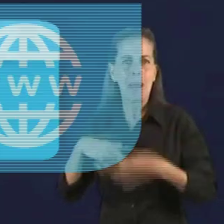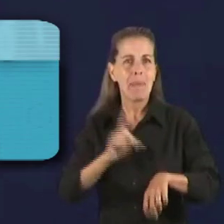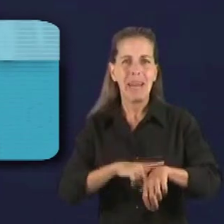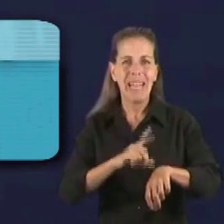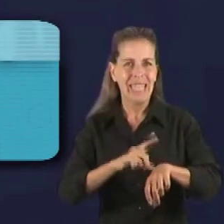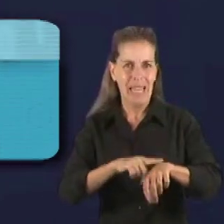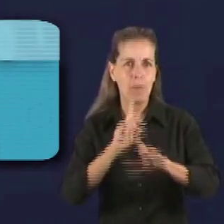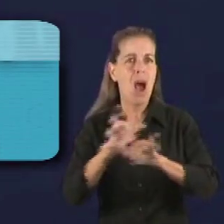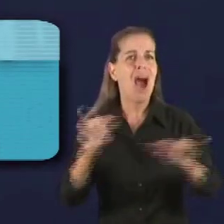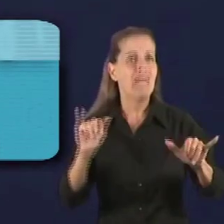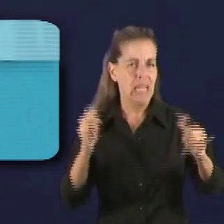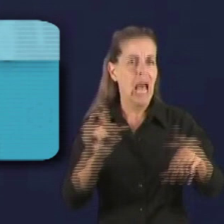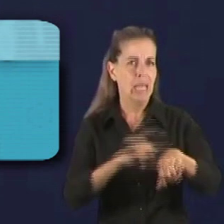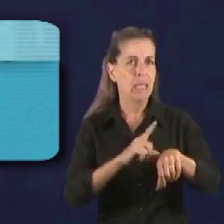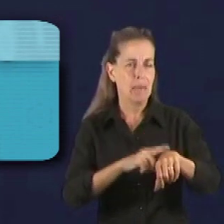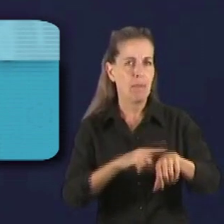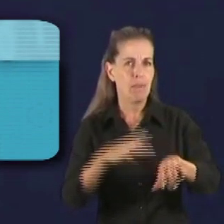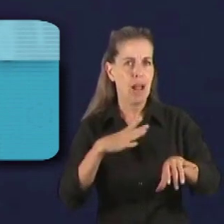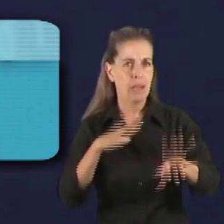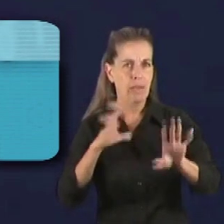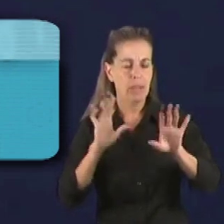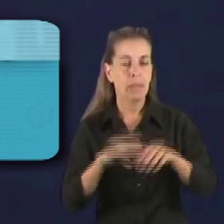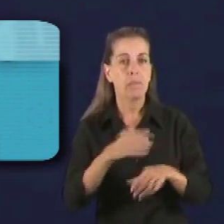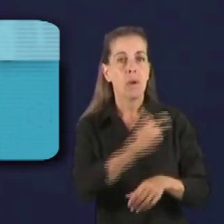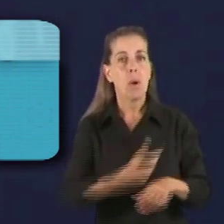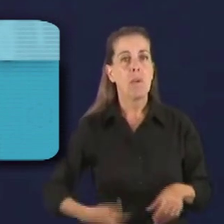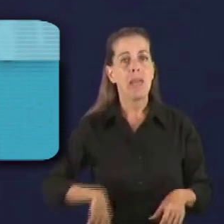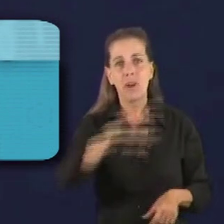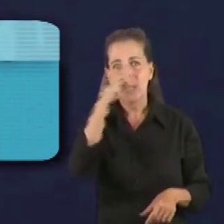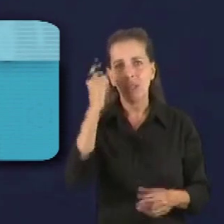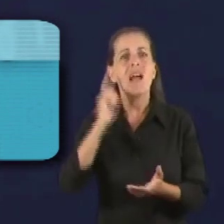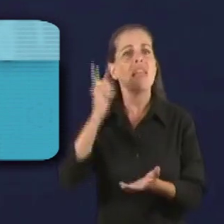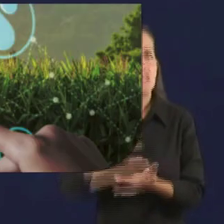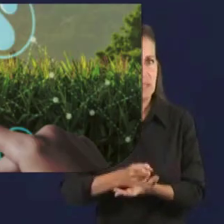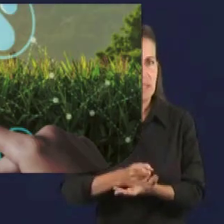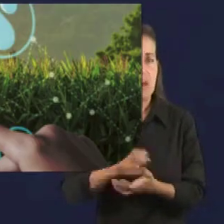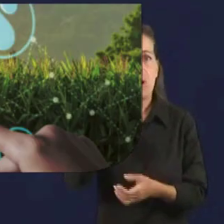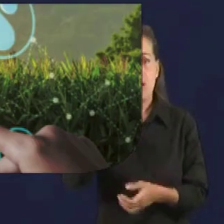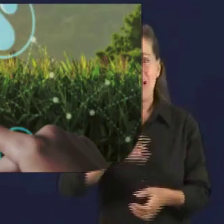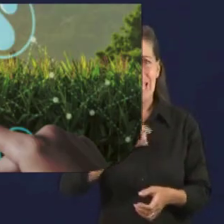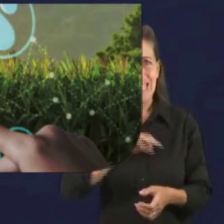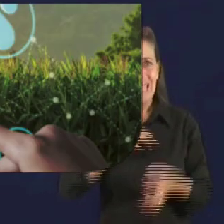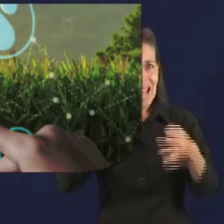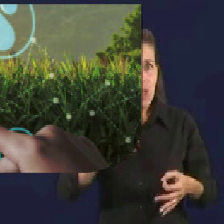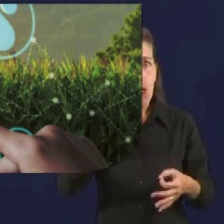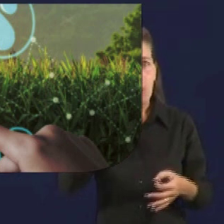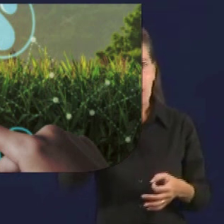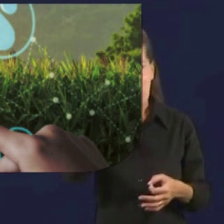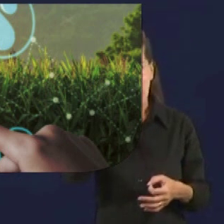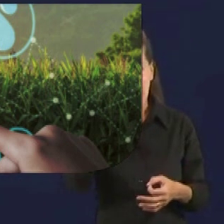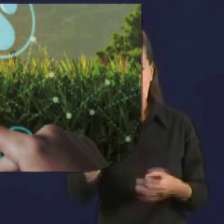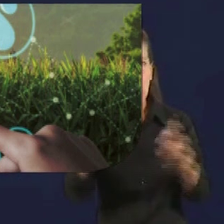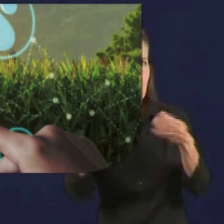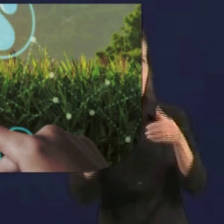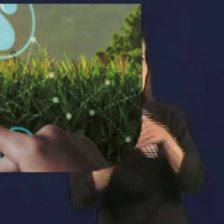tiempo sin mucho sentido. El Gobierno Nacional decidió a partir de este año eliminar lo que se denomina el Fondo Compensador